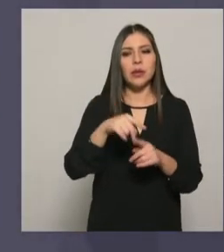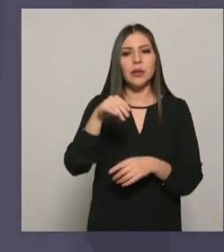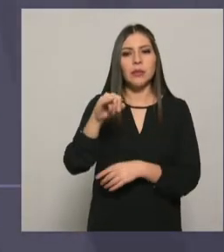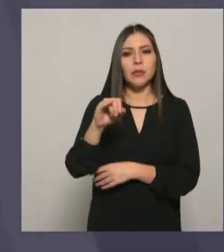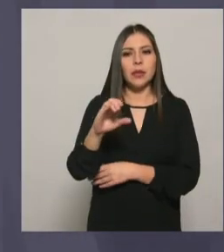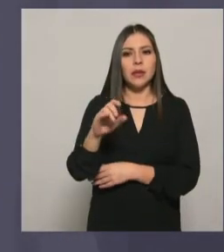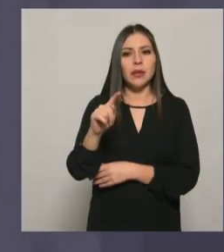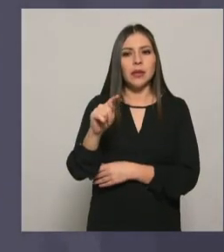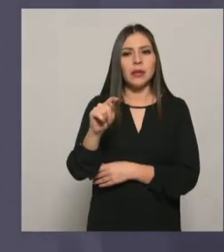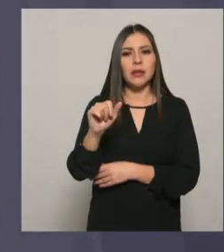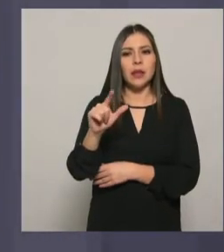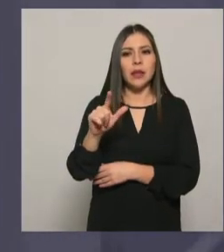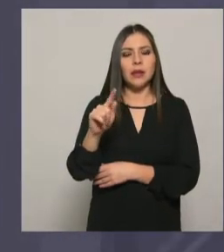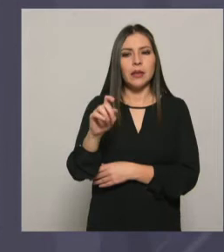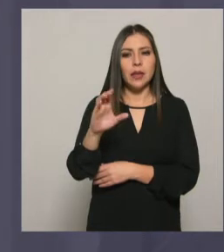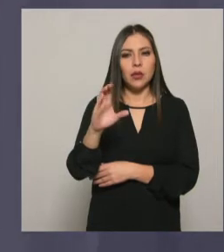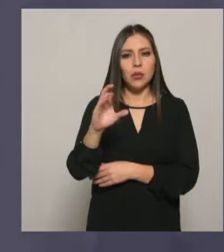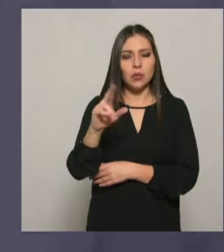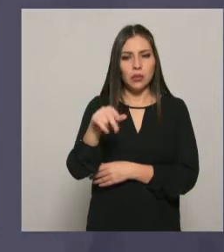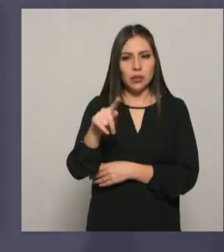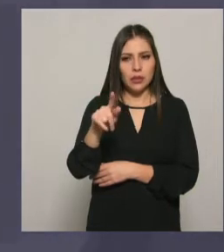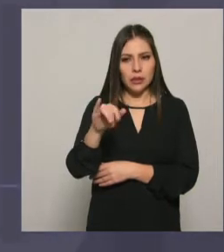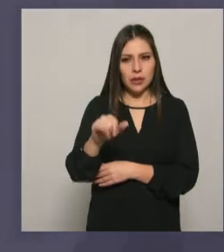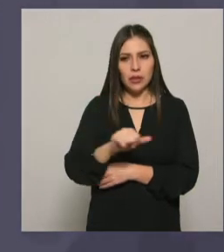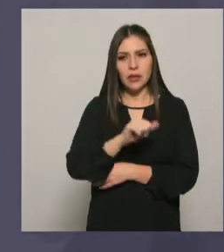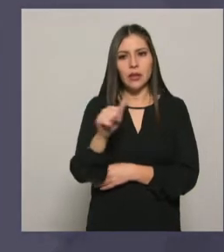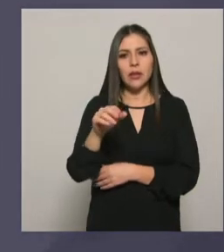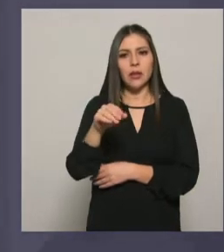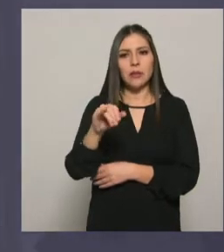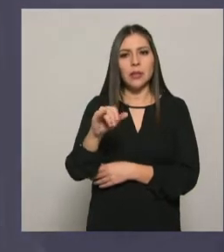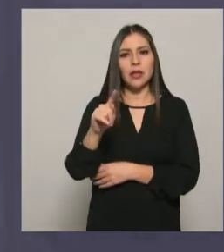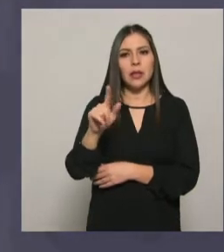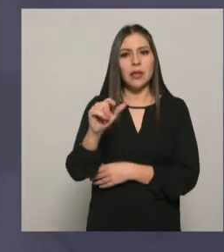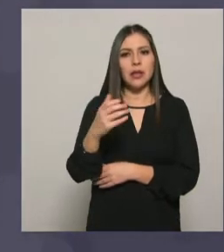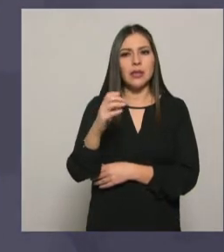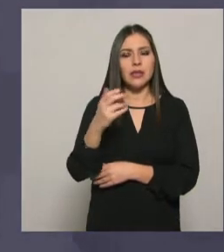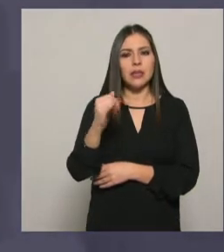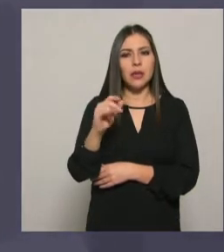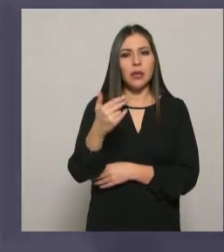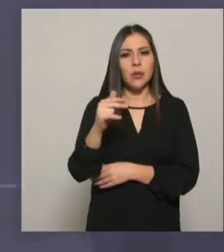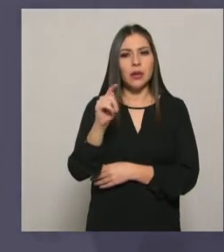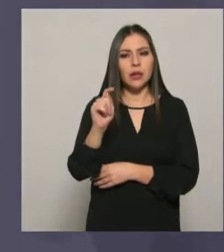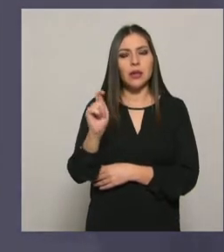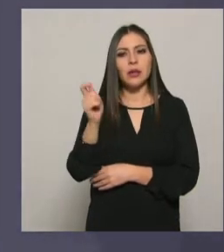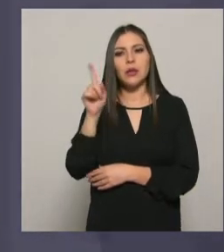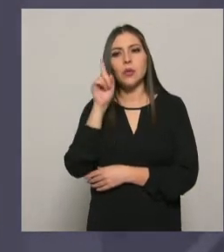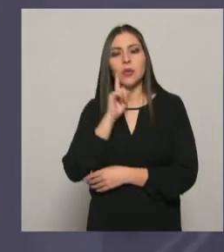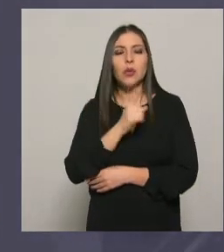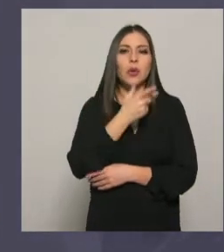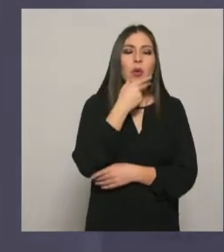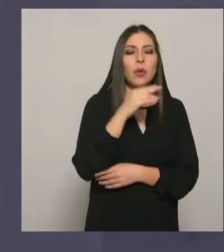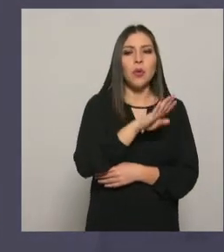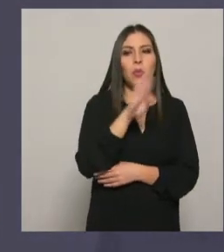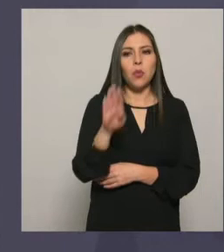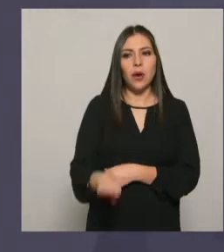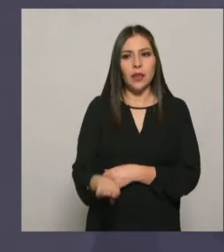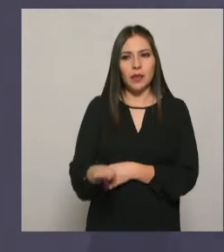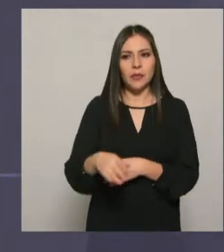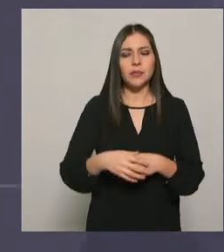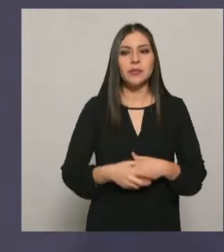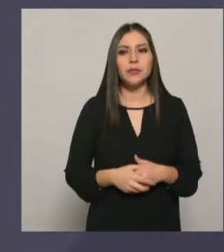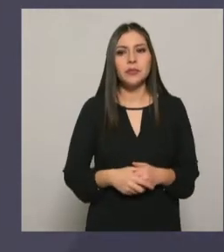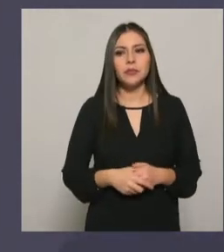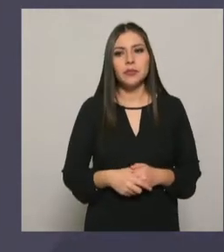Mictlantecutli y Mitlacíhuatl, que eran el señor y la señora de la muerte. Por